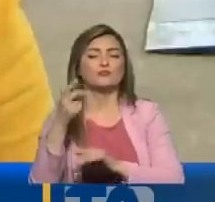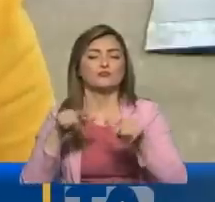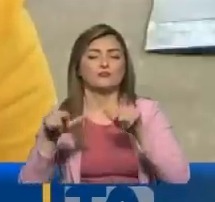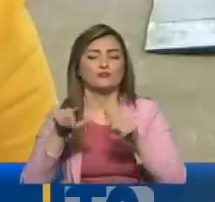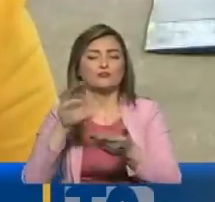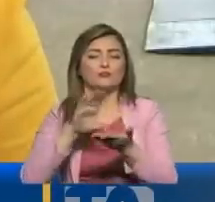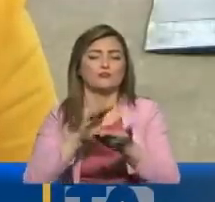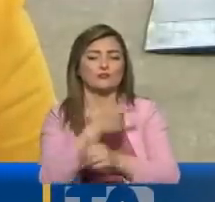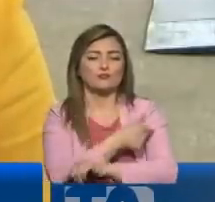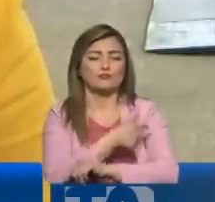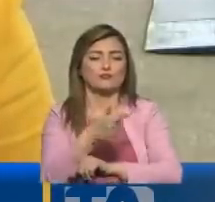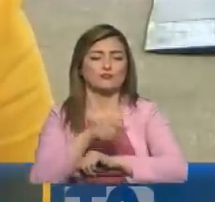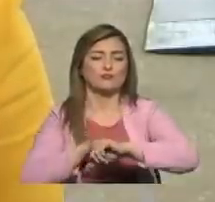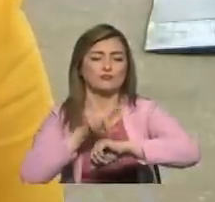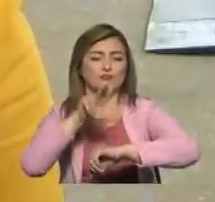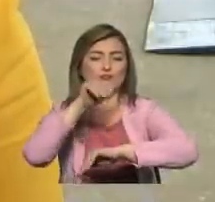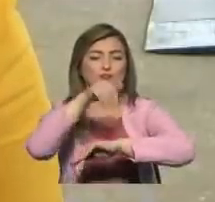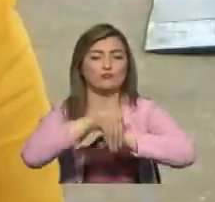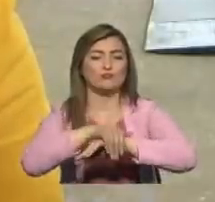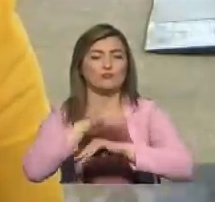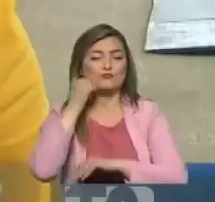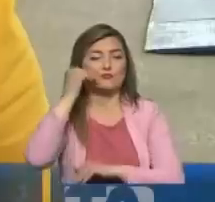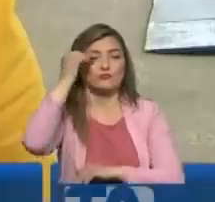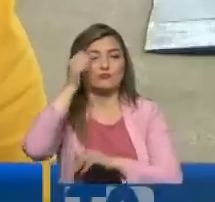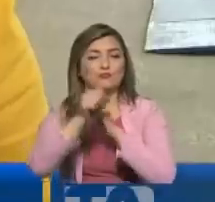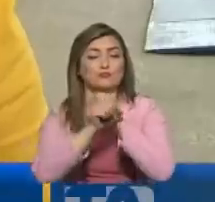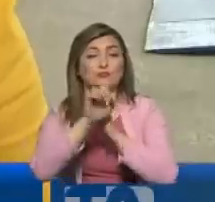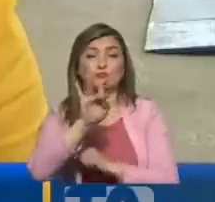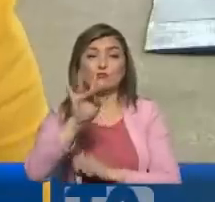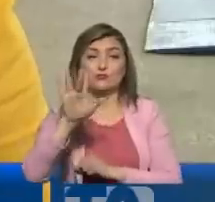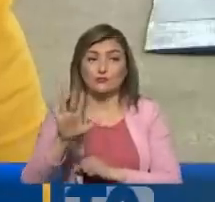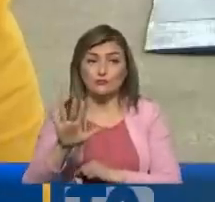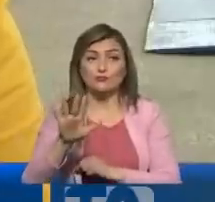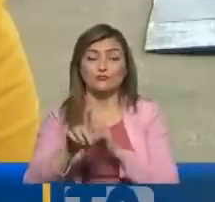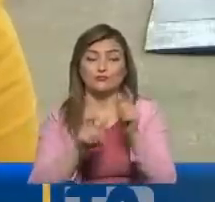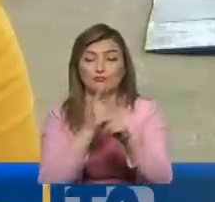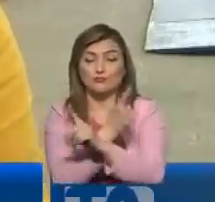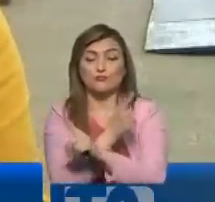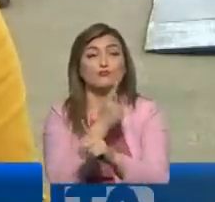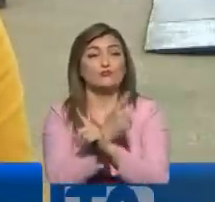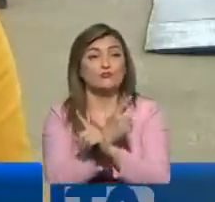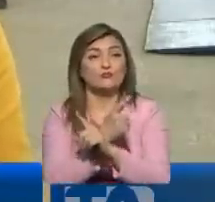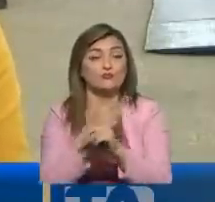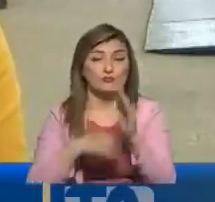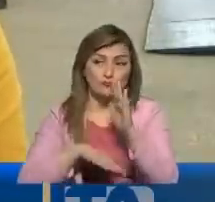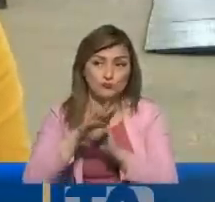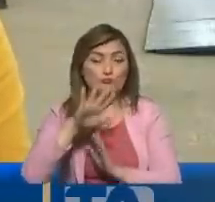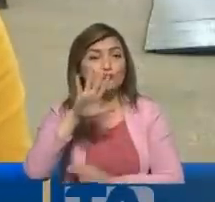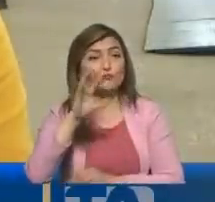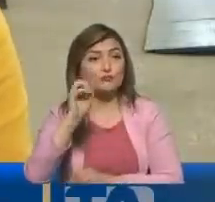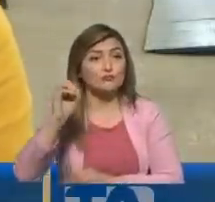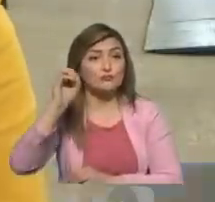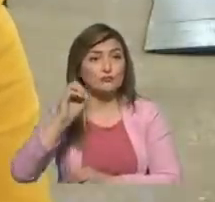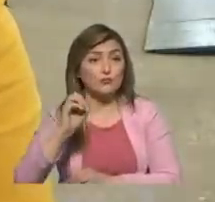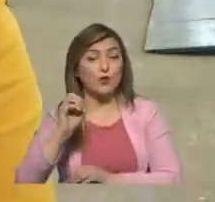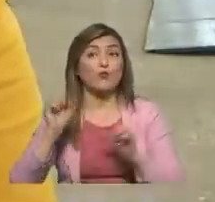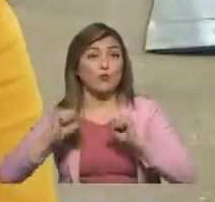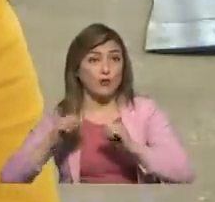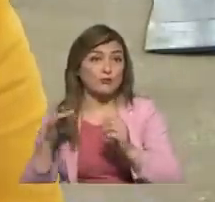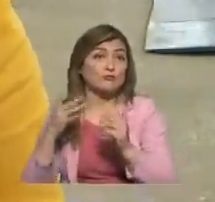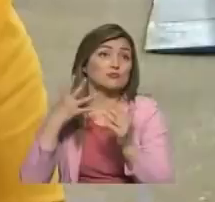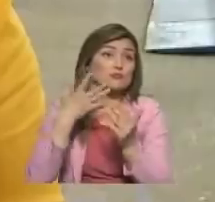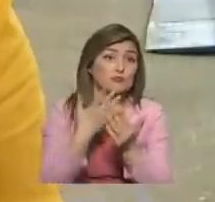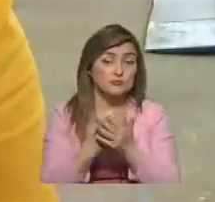partir de las 3 de la tarde, los mayores de 85 años y las personas con discapacidad superior al 50% pueden acercarse